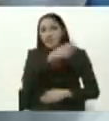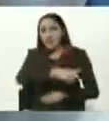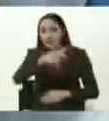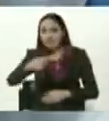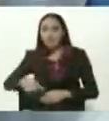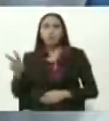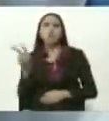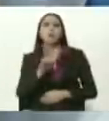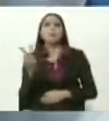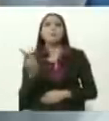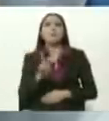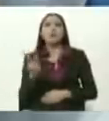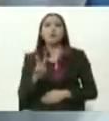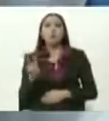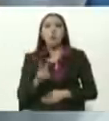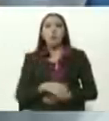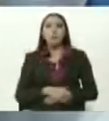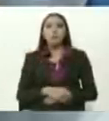de Venezuela.